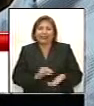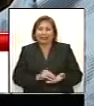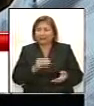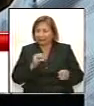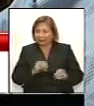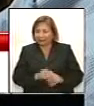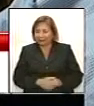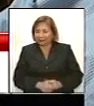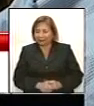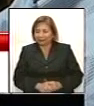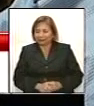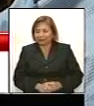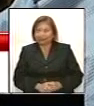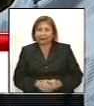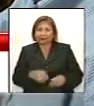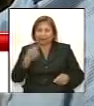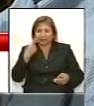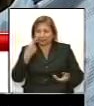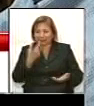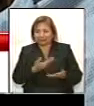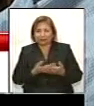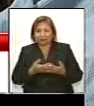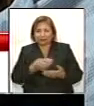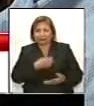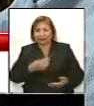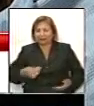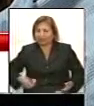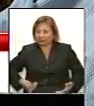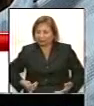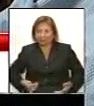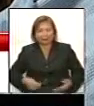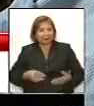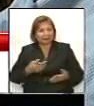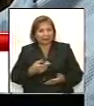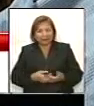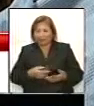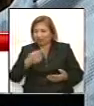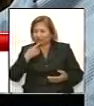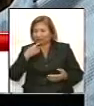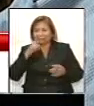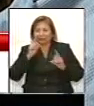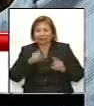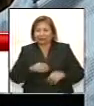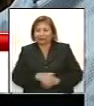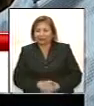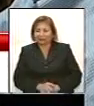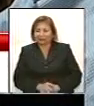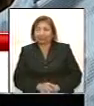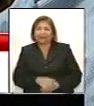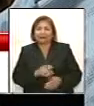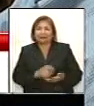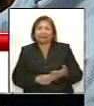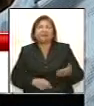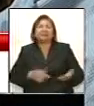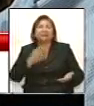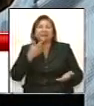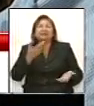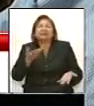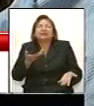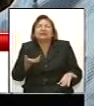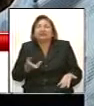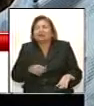violencia ligados, que lo ve directamente el Ministerio, lo que hacemos en este caso es le contestamos qué es en ese